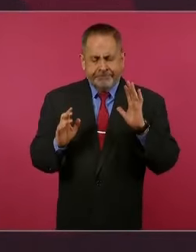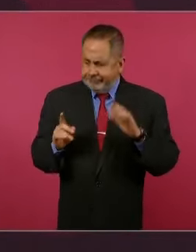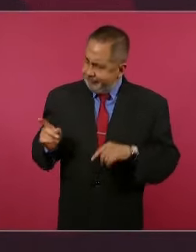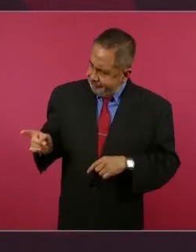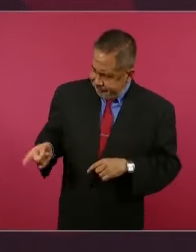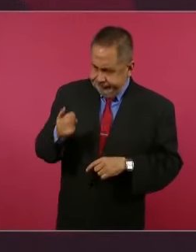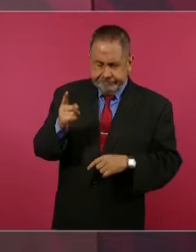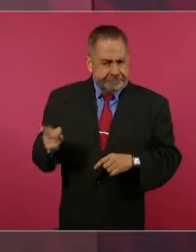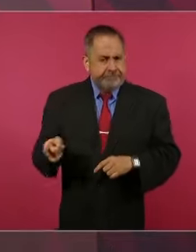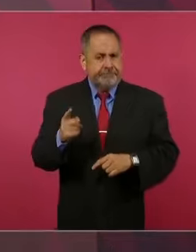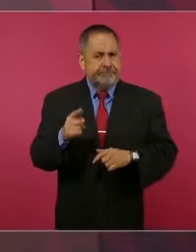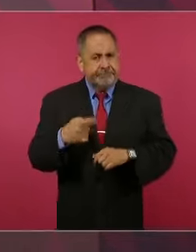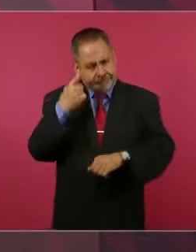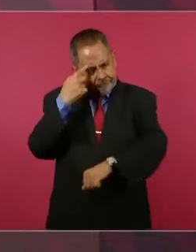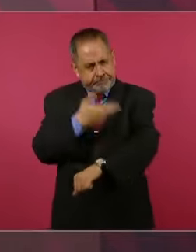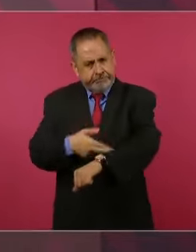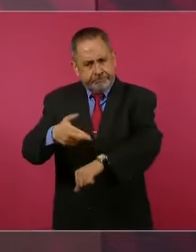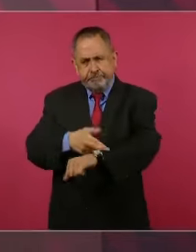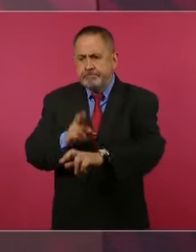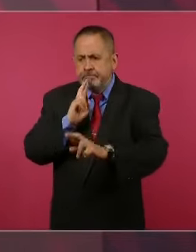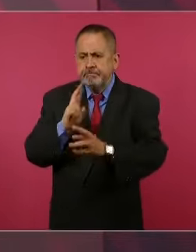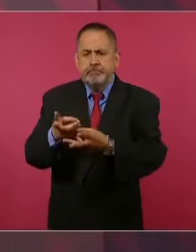capacidad para